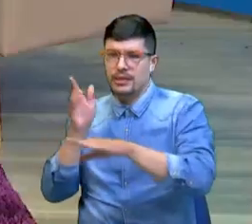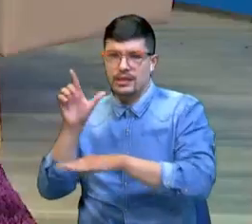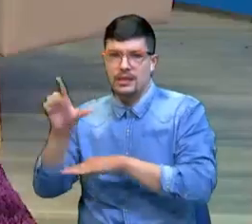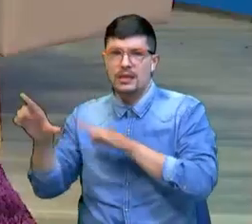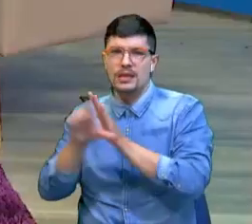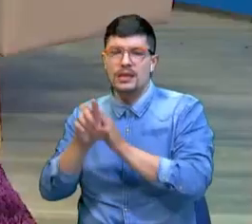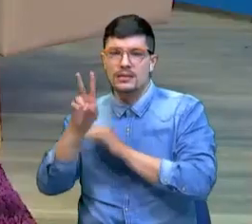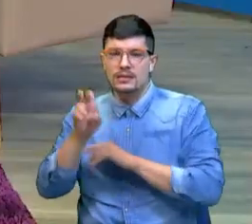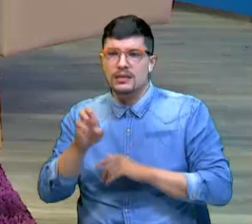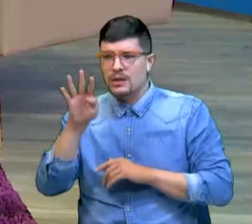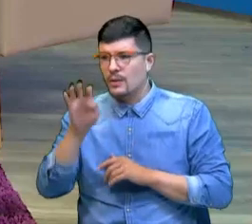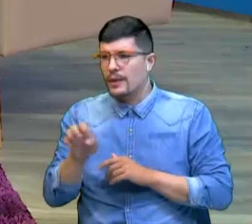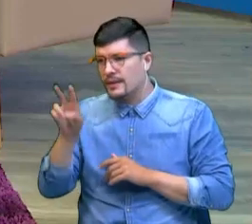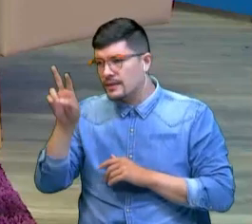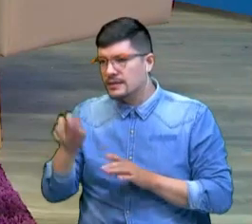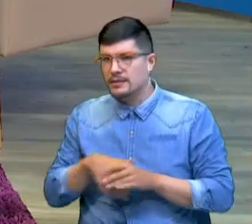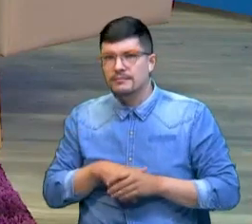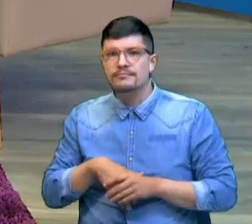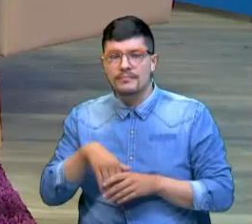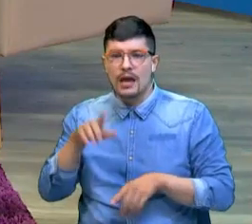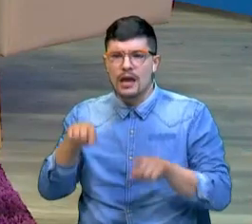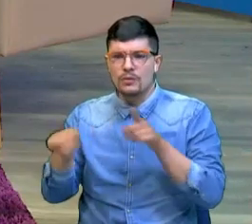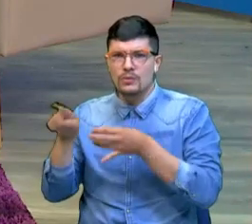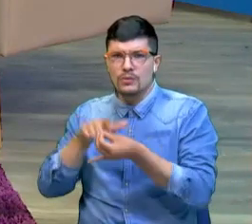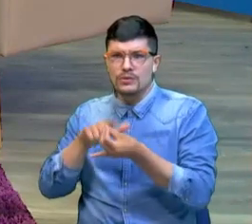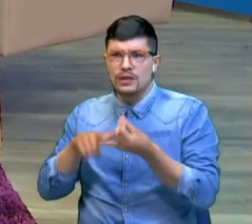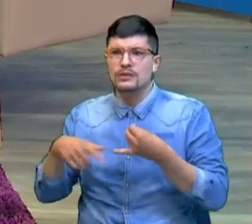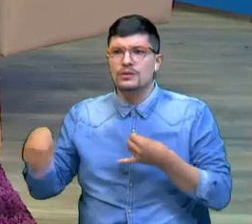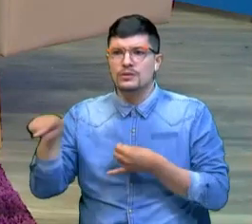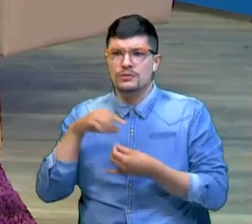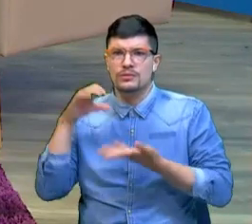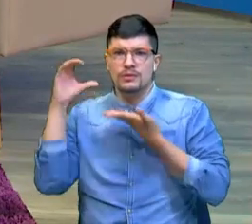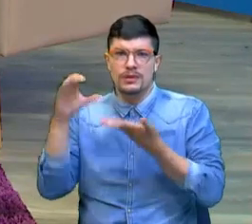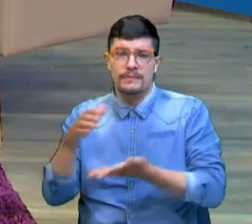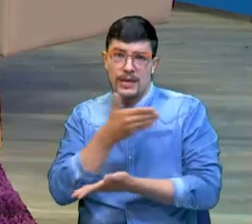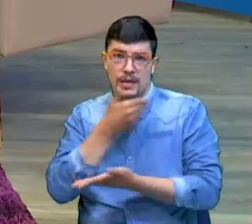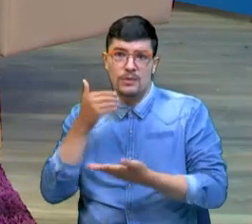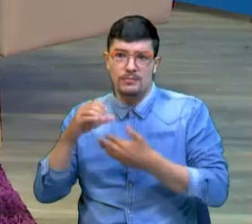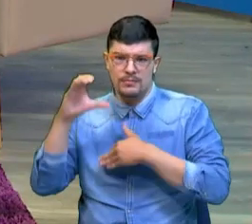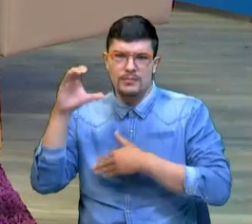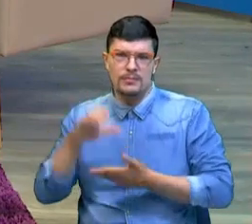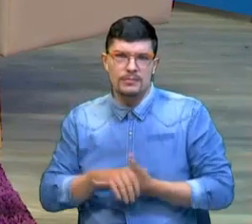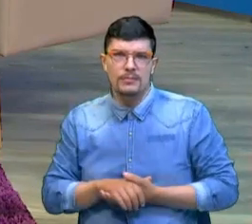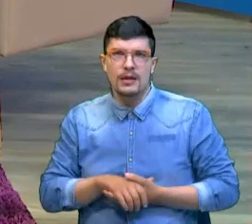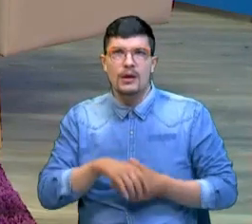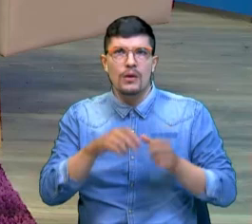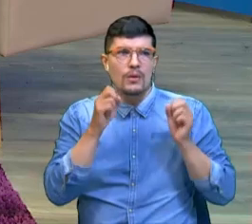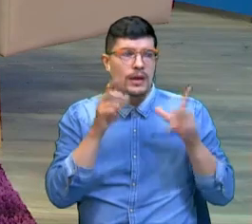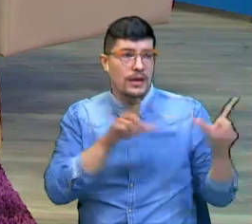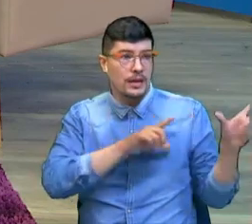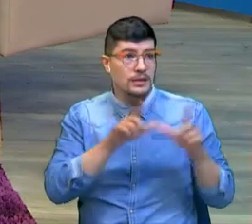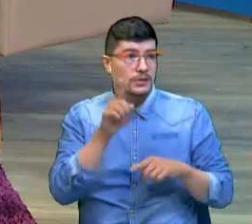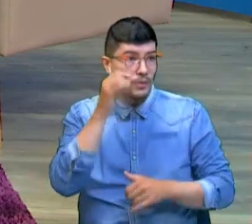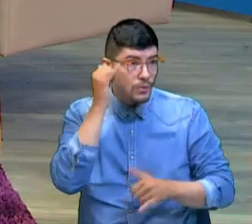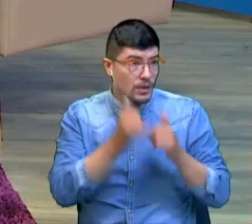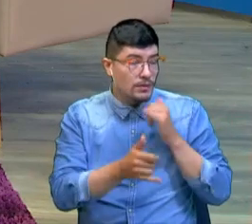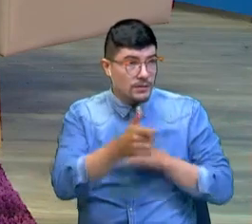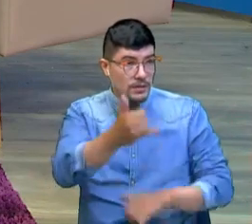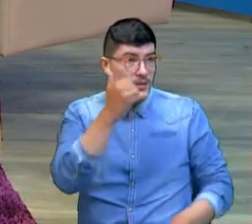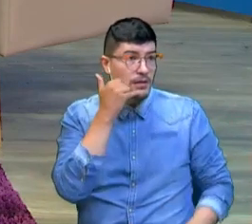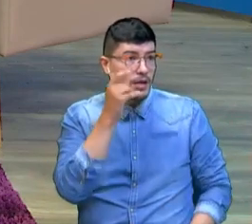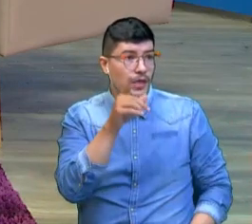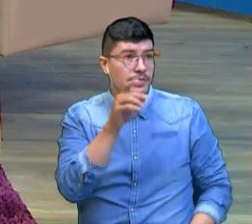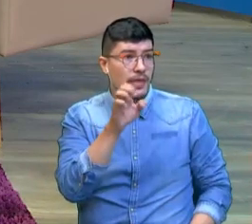ley 797. Ajá. He tenido varios casos porque la mesada les queda más representativa. Bueno, tenemos televidente en línea,